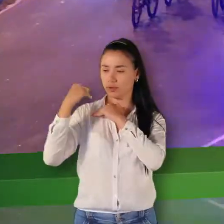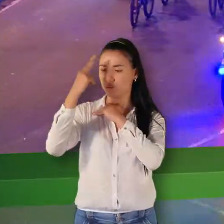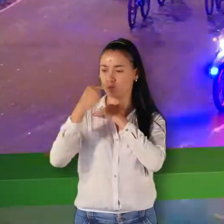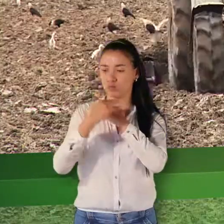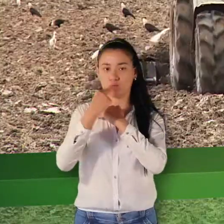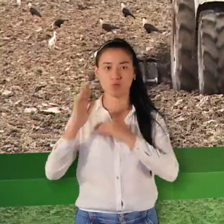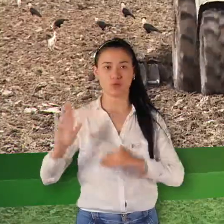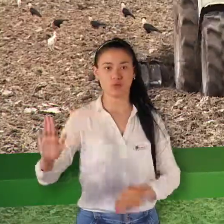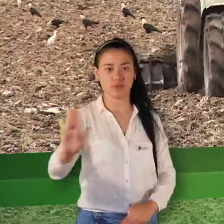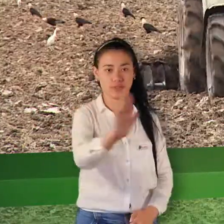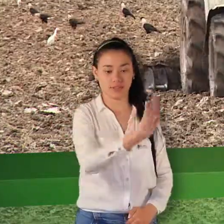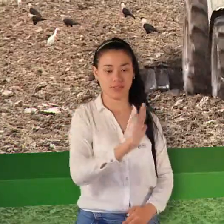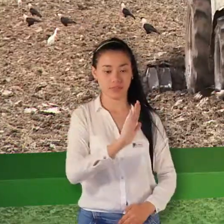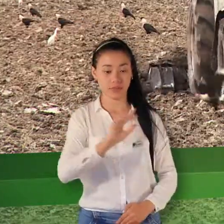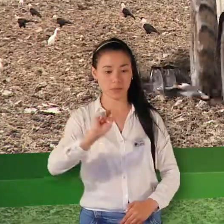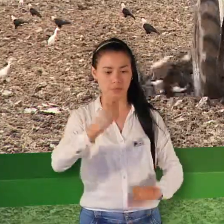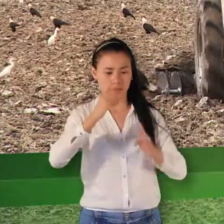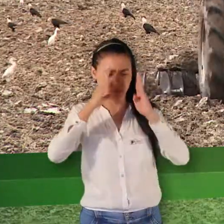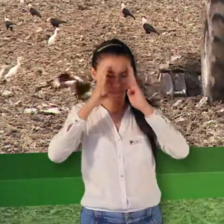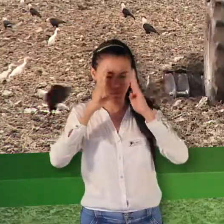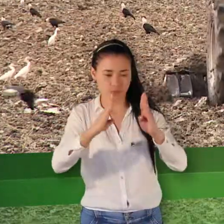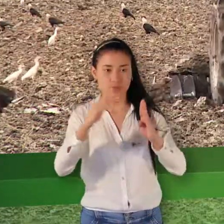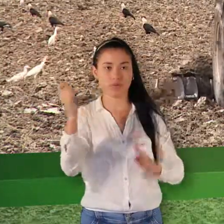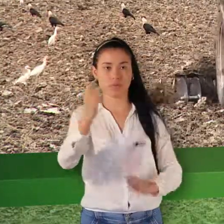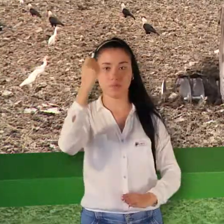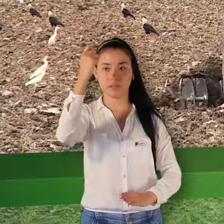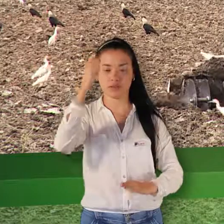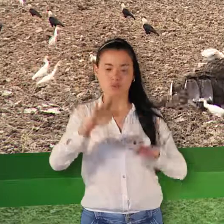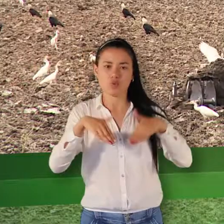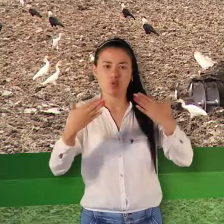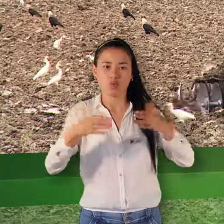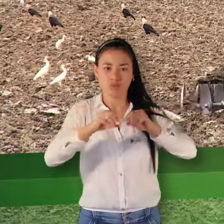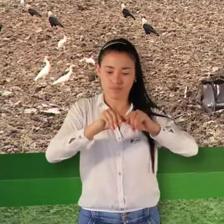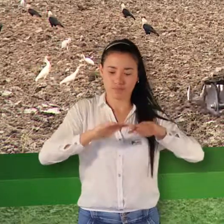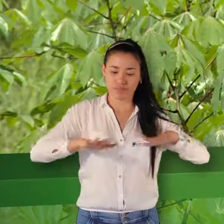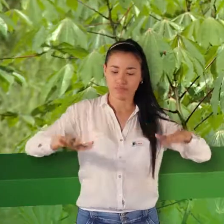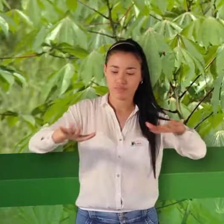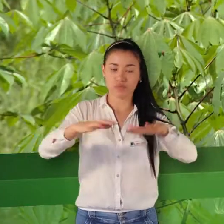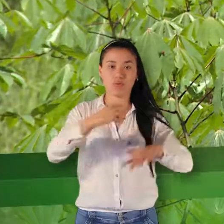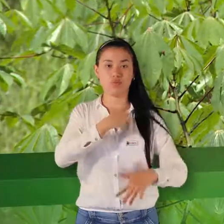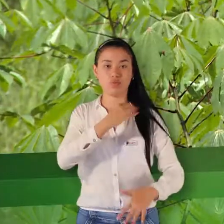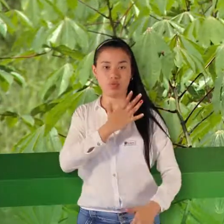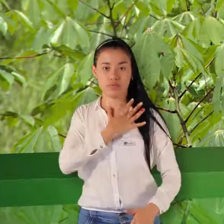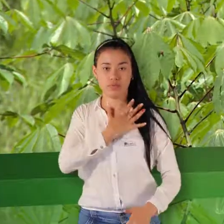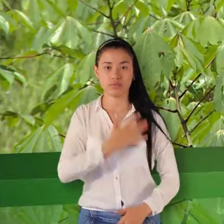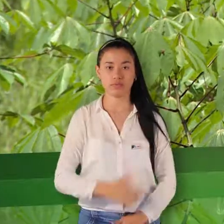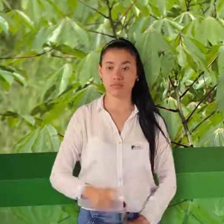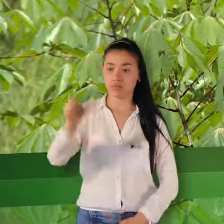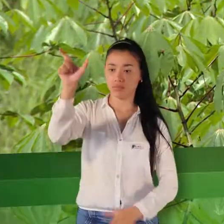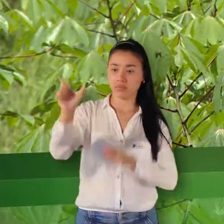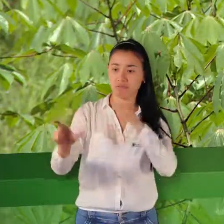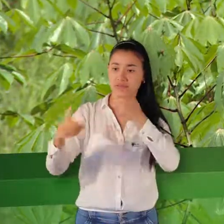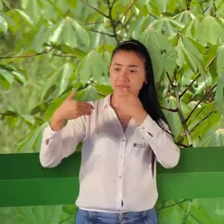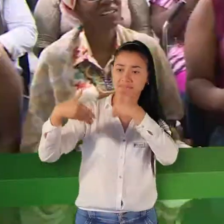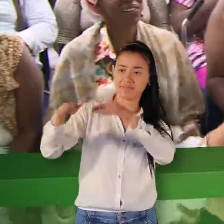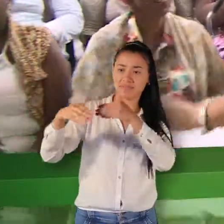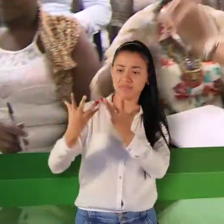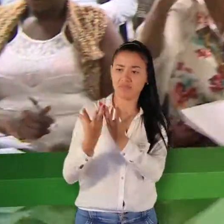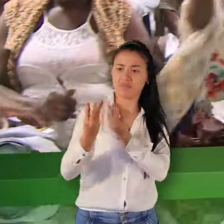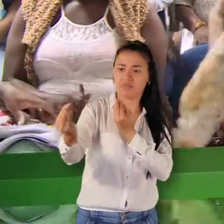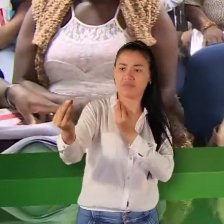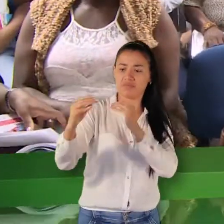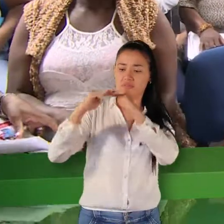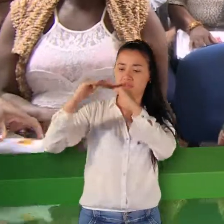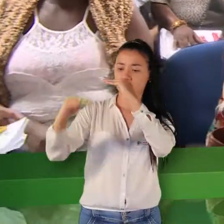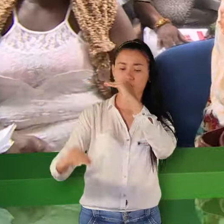Asumí el compromiso con todos ustedes de posicionar al Meta como un territorio de oportunidades, donde no hay lugar